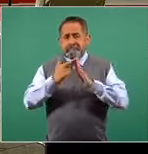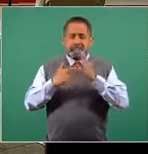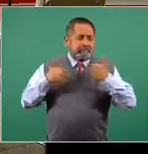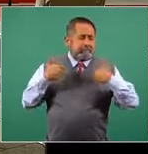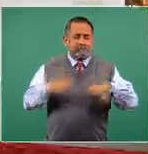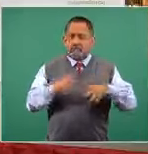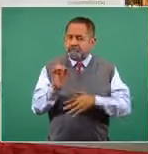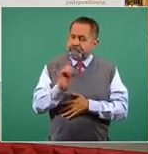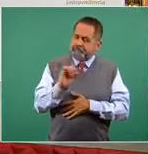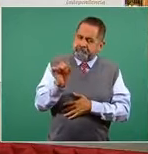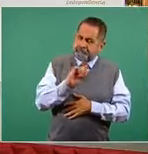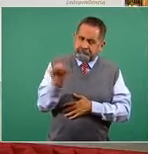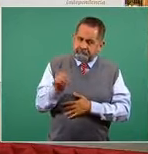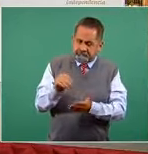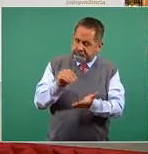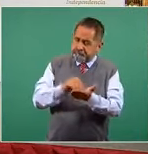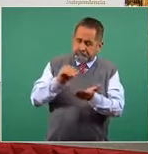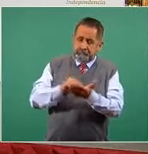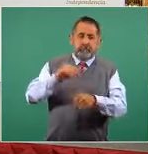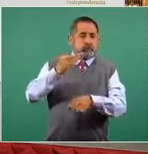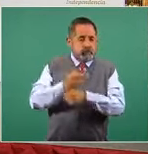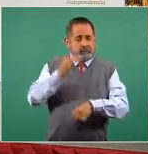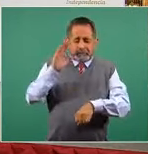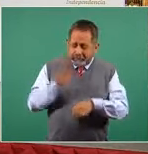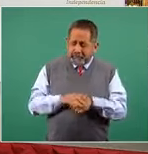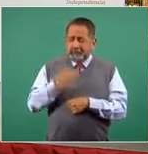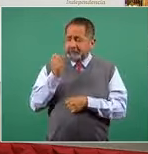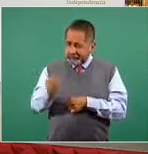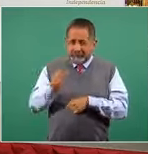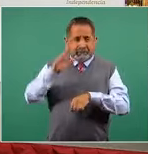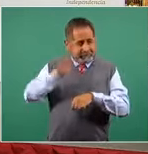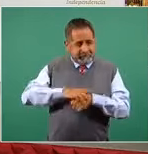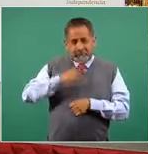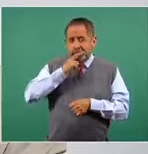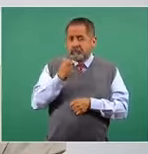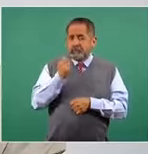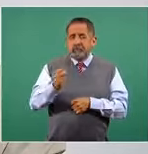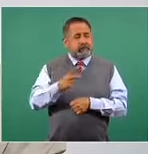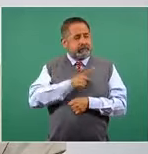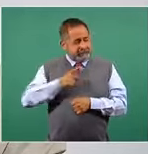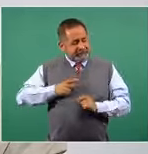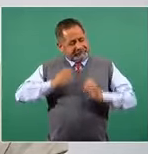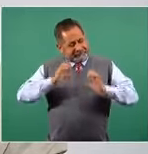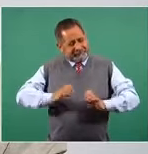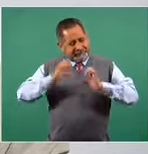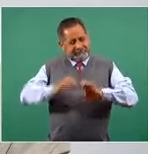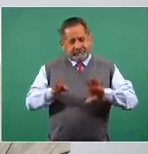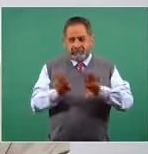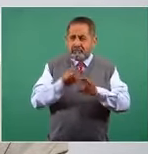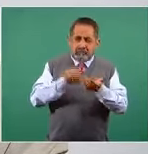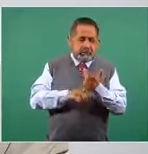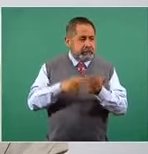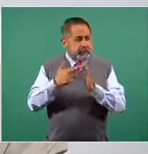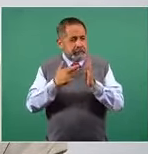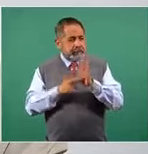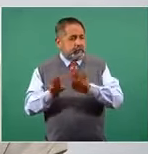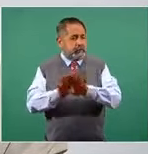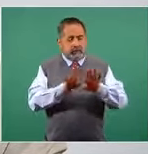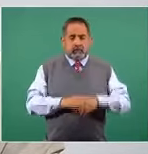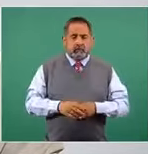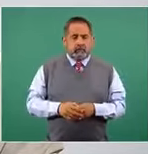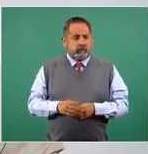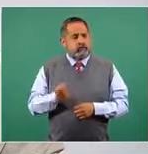medidas preventivas, sino al revés, si lo hemos logrado es porque las medidas preventivas se han implementado y entonces si en algunas